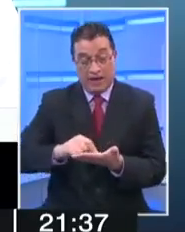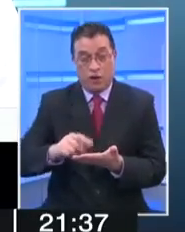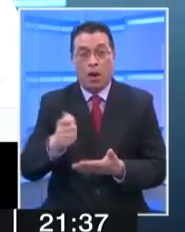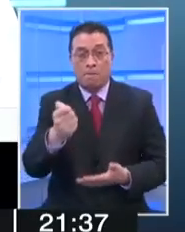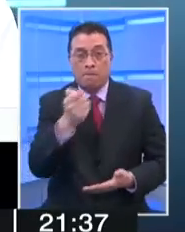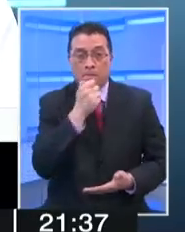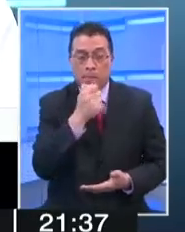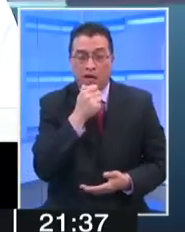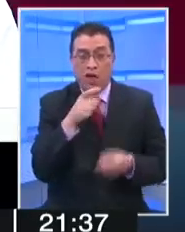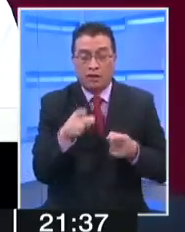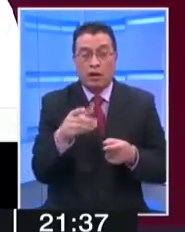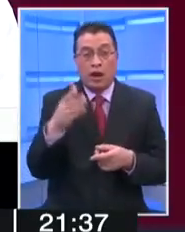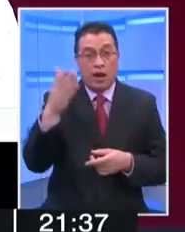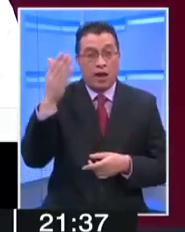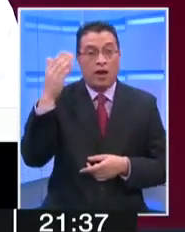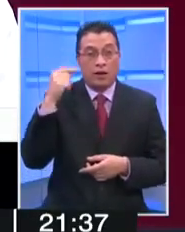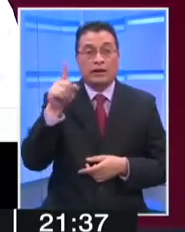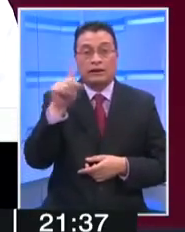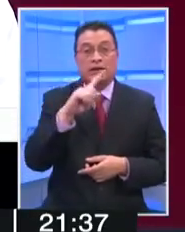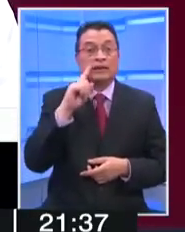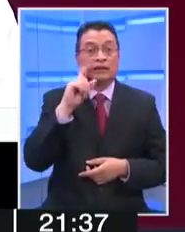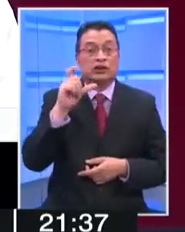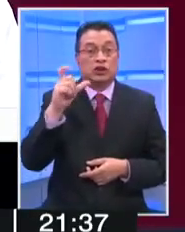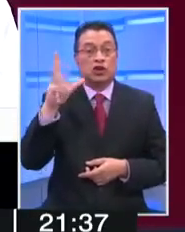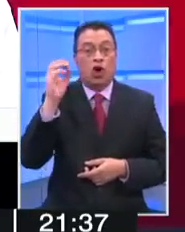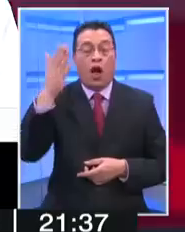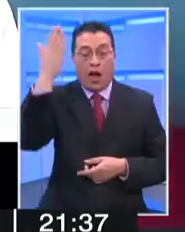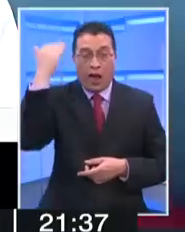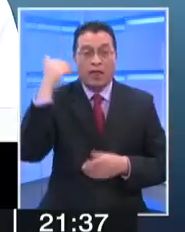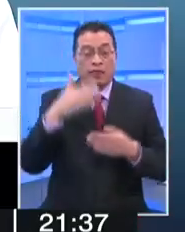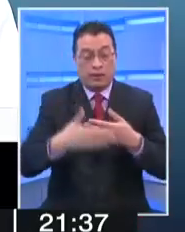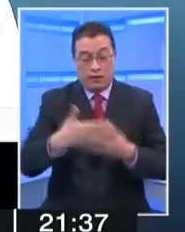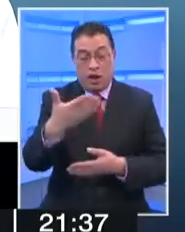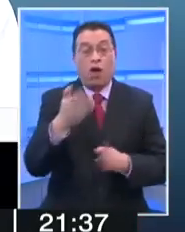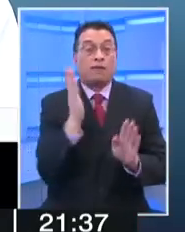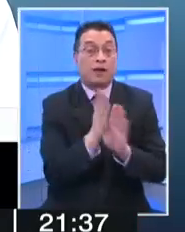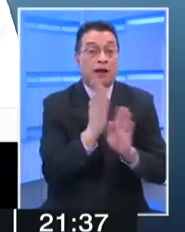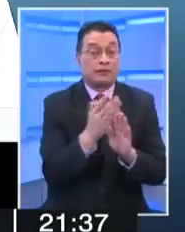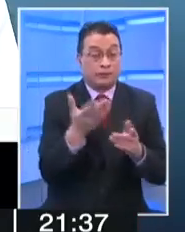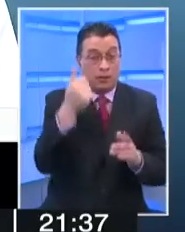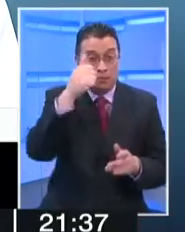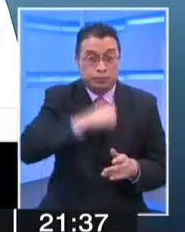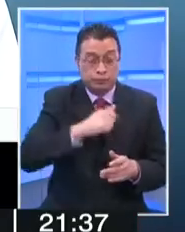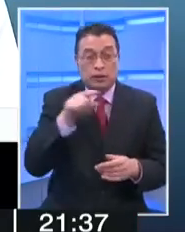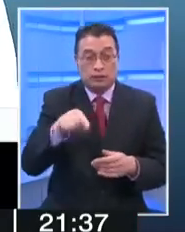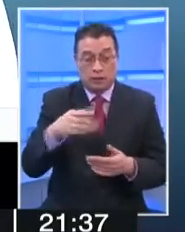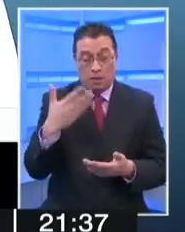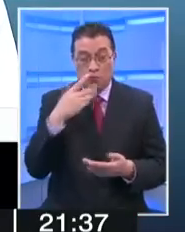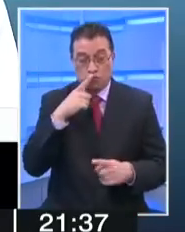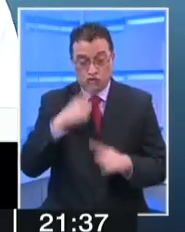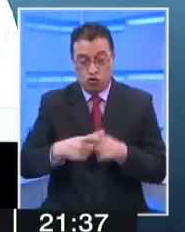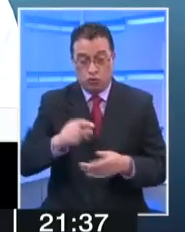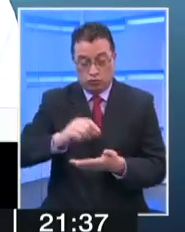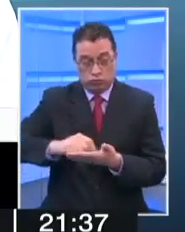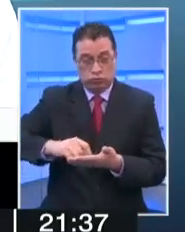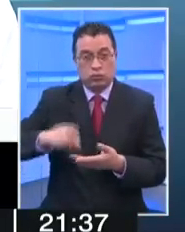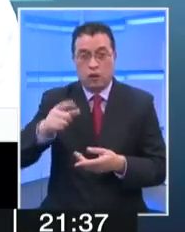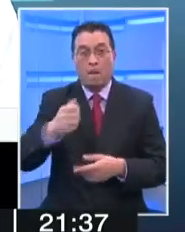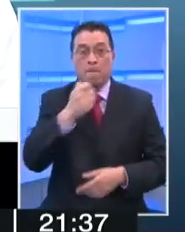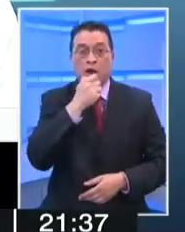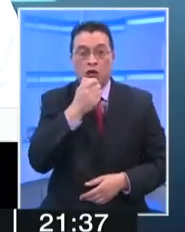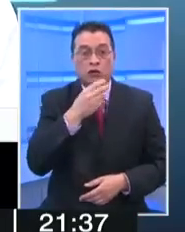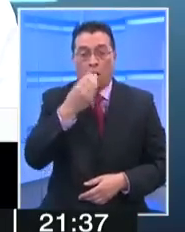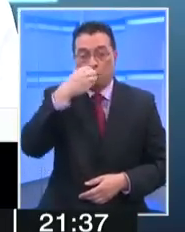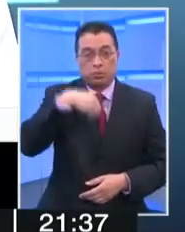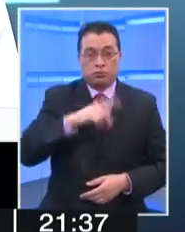periodista en el siglo cuando el siglo era clandestino y Alejandro escribió con su nombre en los tiempos en que ningún periodista se